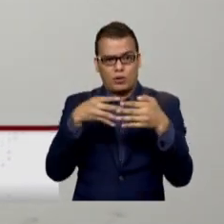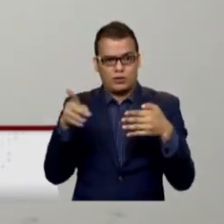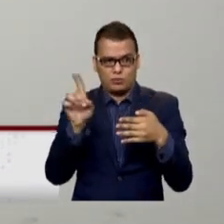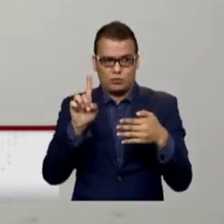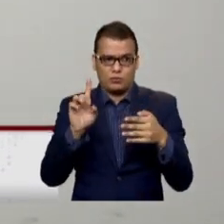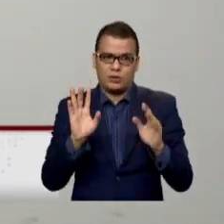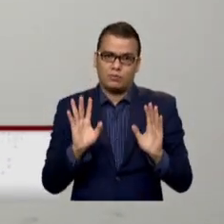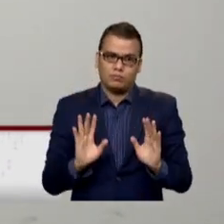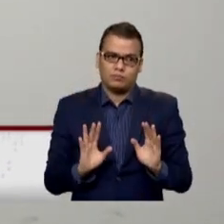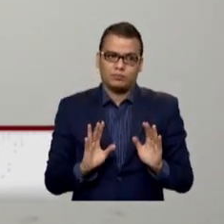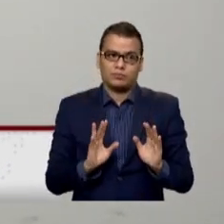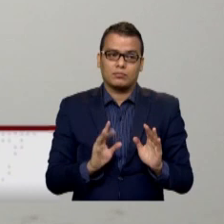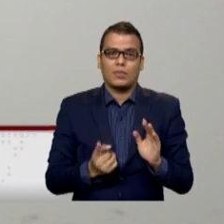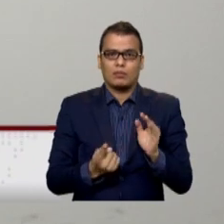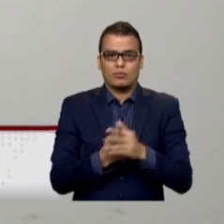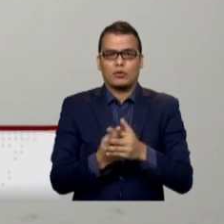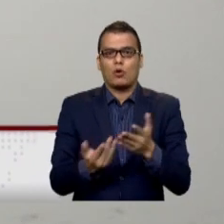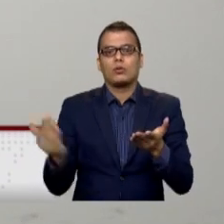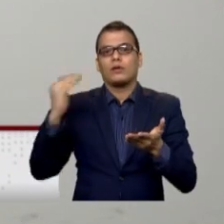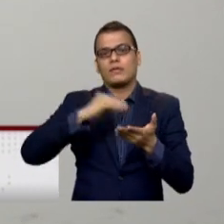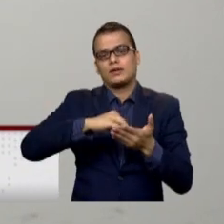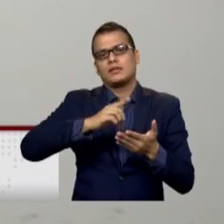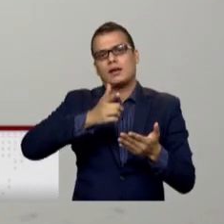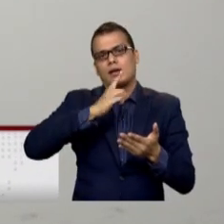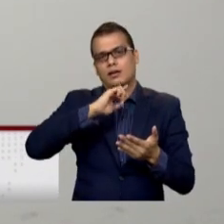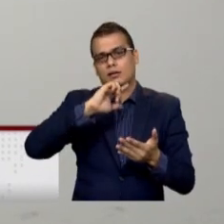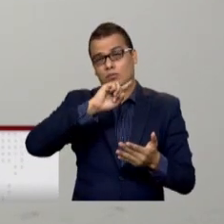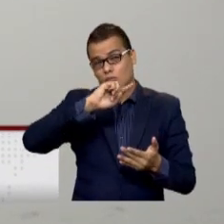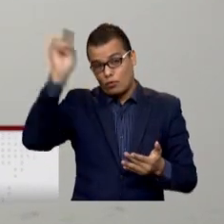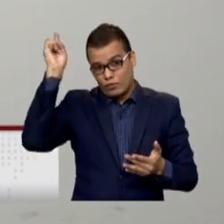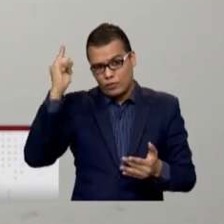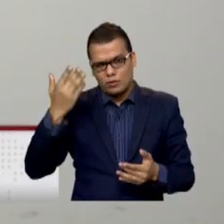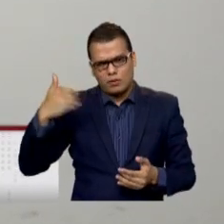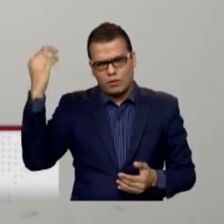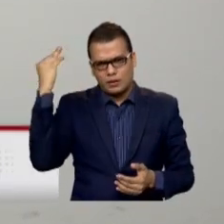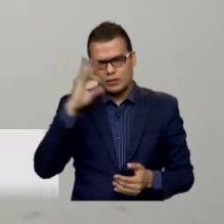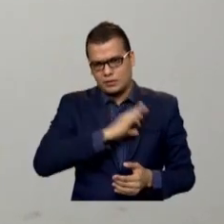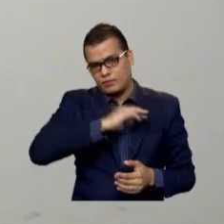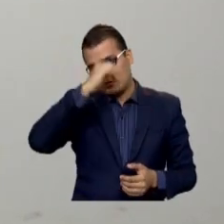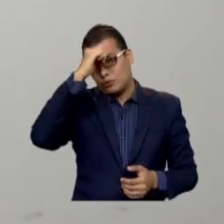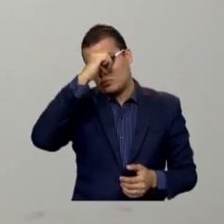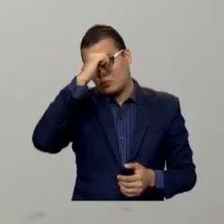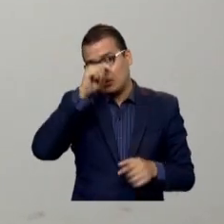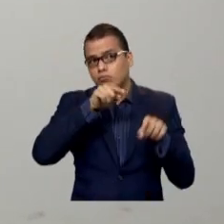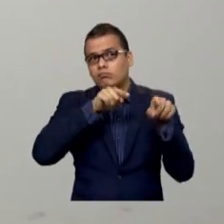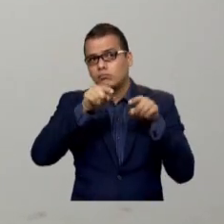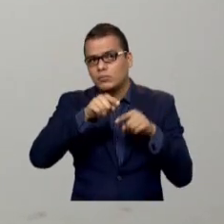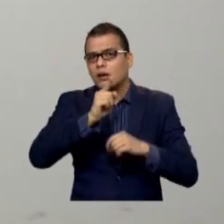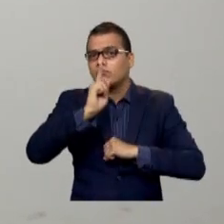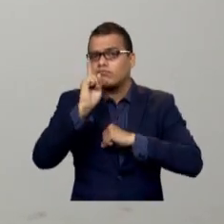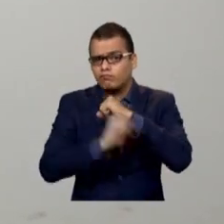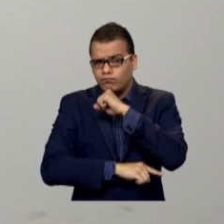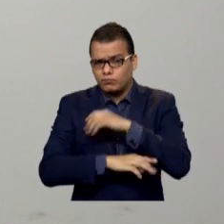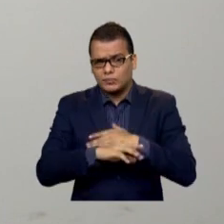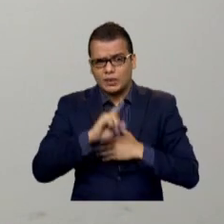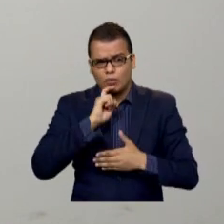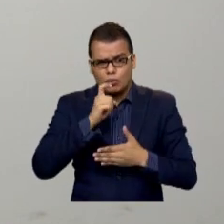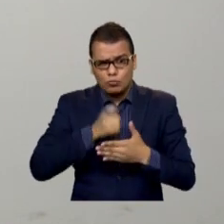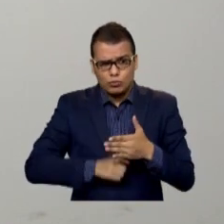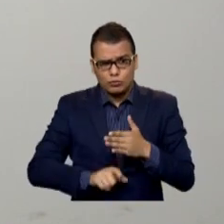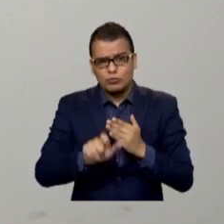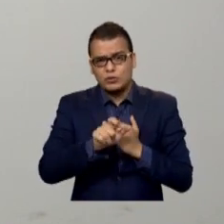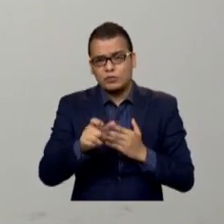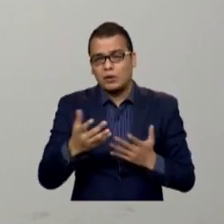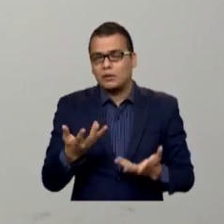la retoma de la ley seca. El fin de semana anterior tuvimos varios comparendos que se impusieron a personas que